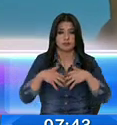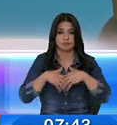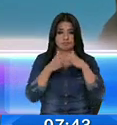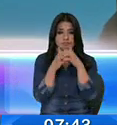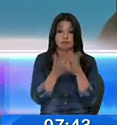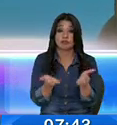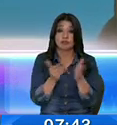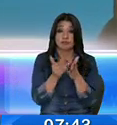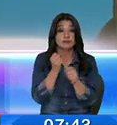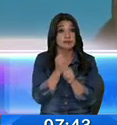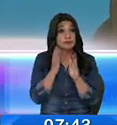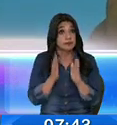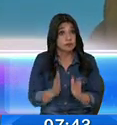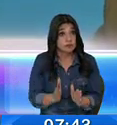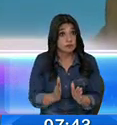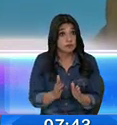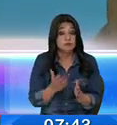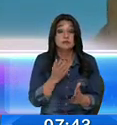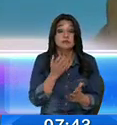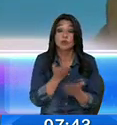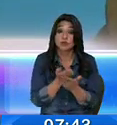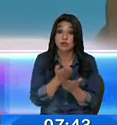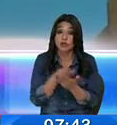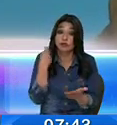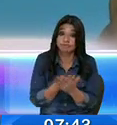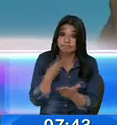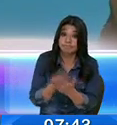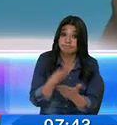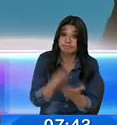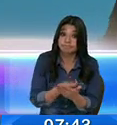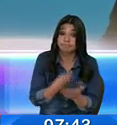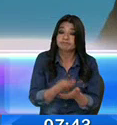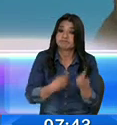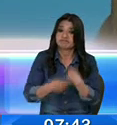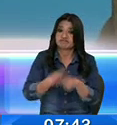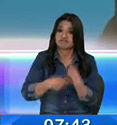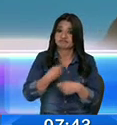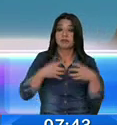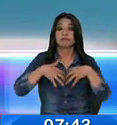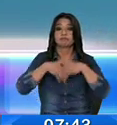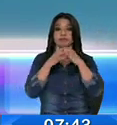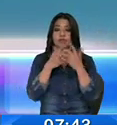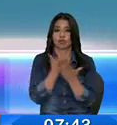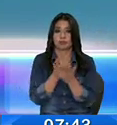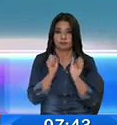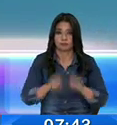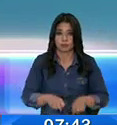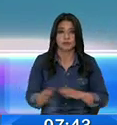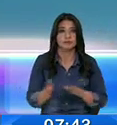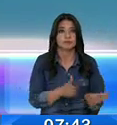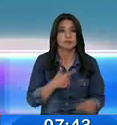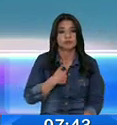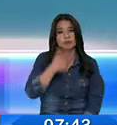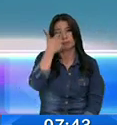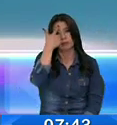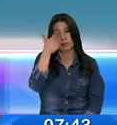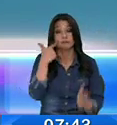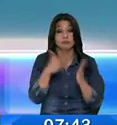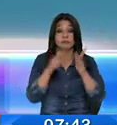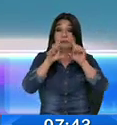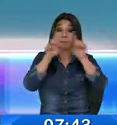pueblo ecuatoriano poder adquisitivo y una vez que se tenga poder adquisitivo entonces dinamiza la economía acá pensarse desde el sector